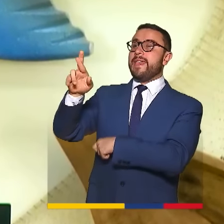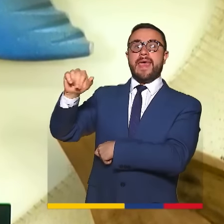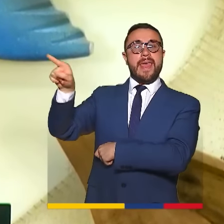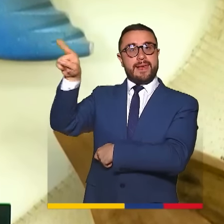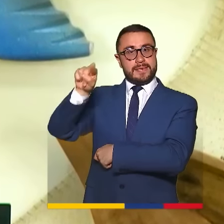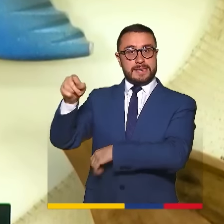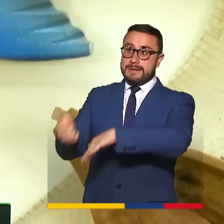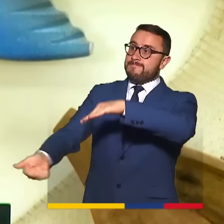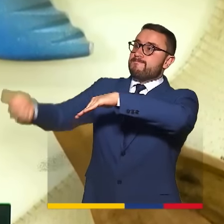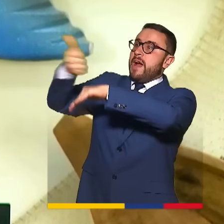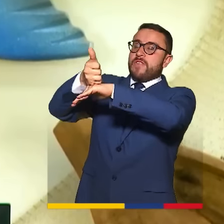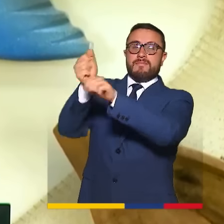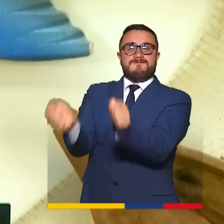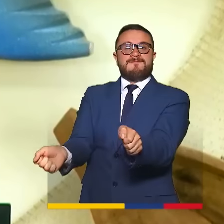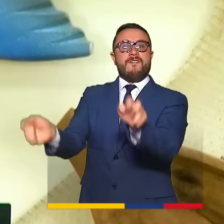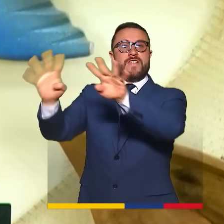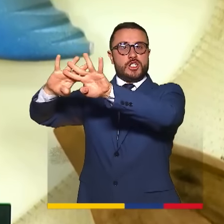gran responsabilidad.